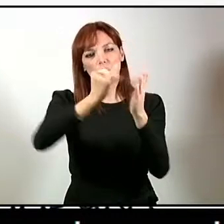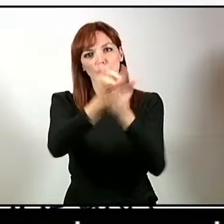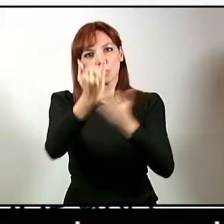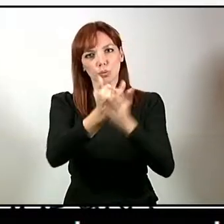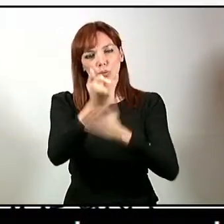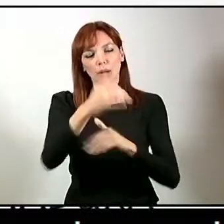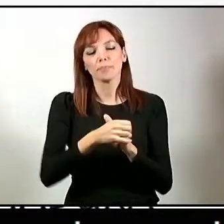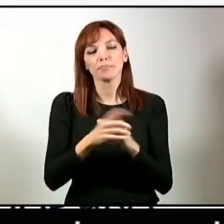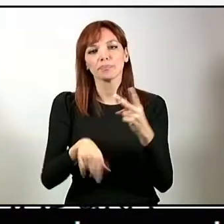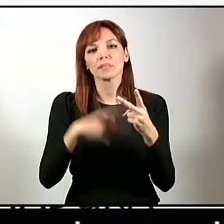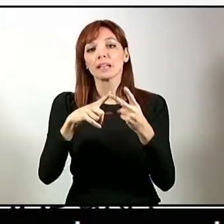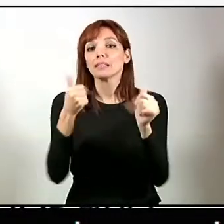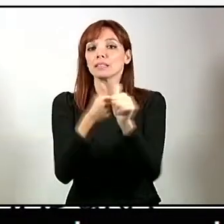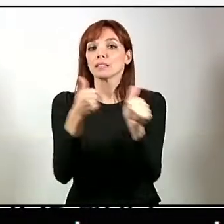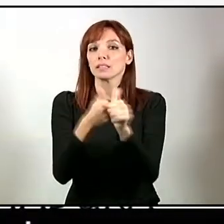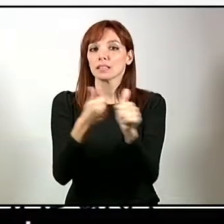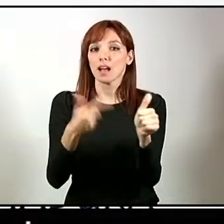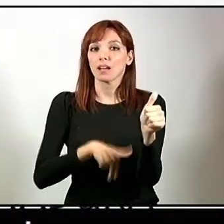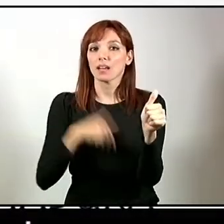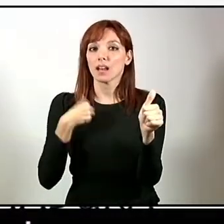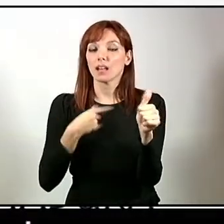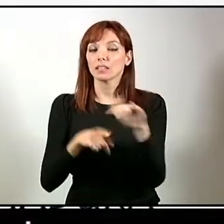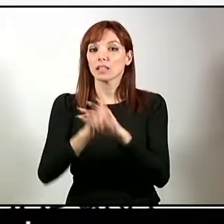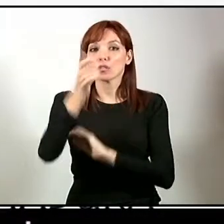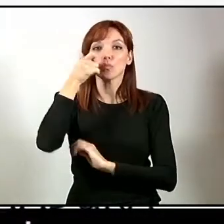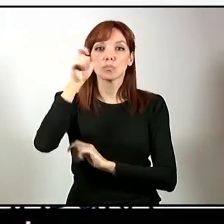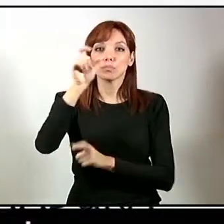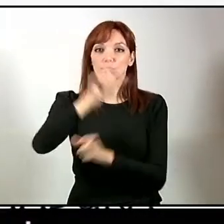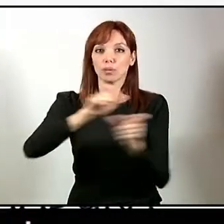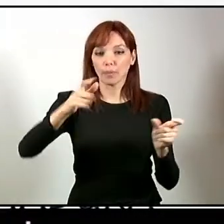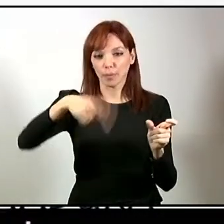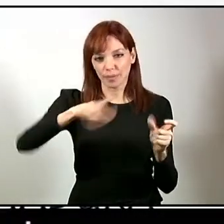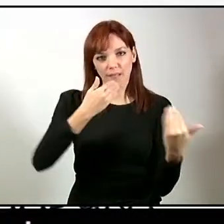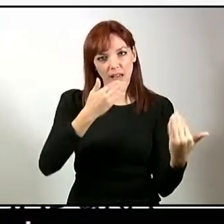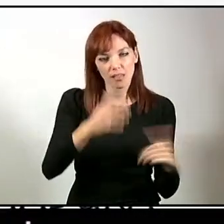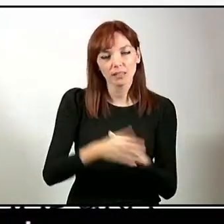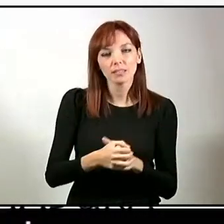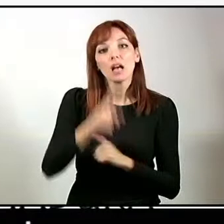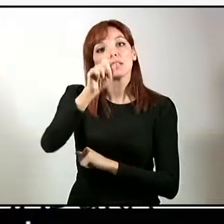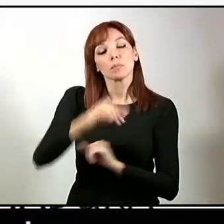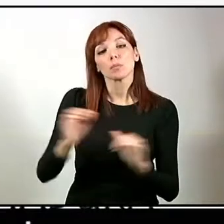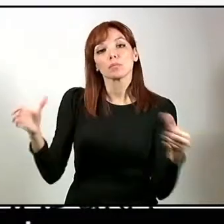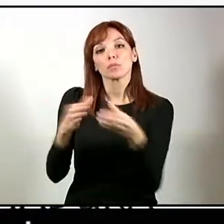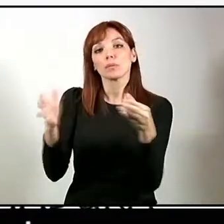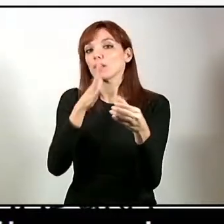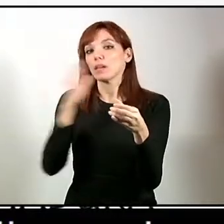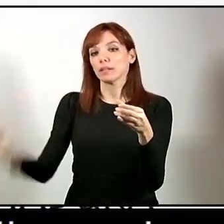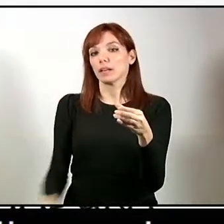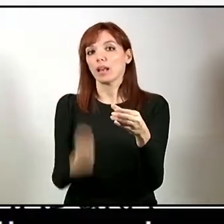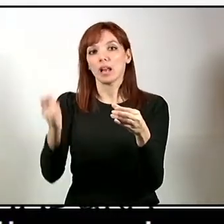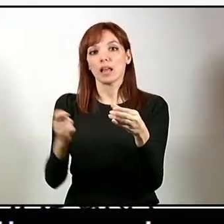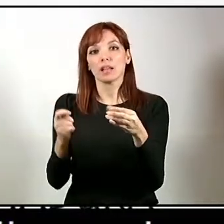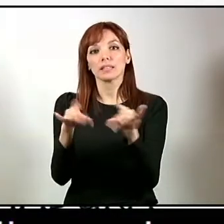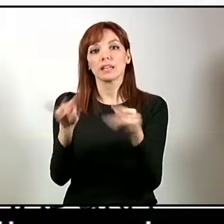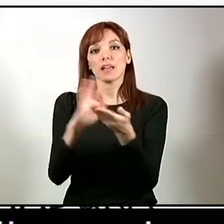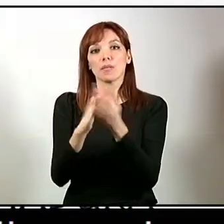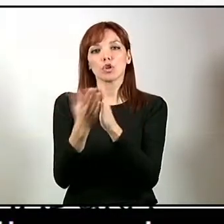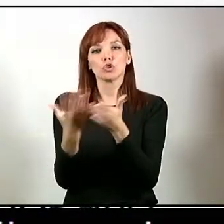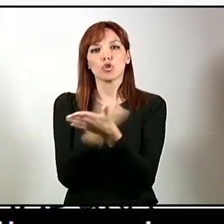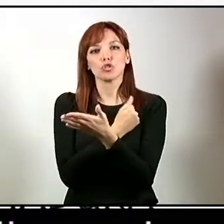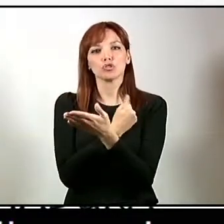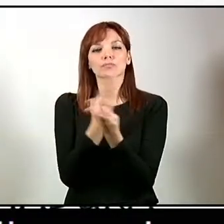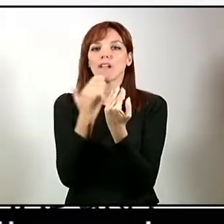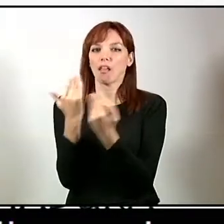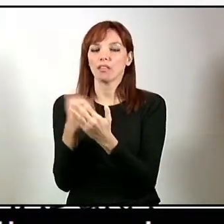la Secretaría General de Desarrollo Rural y Población y a toda la comunidad de regantes de Tierra de Barros. Por